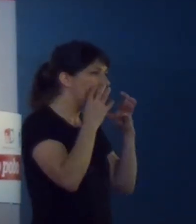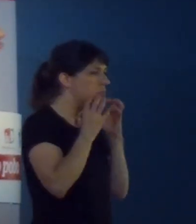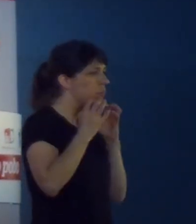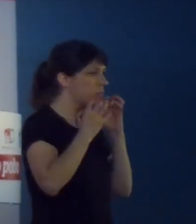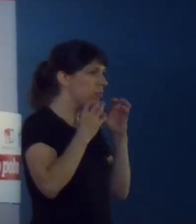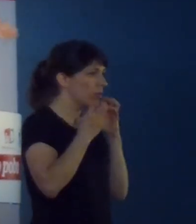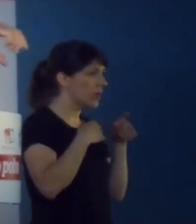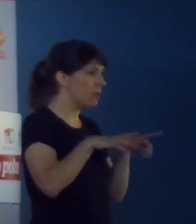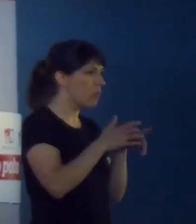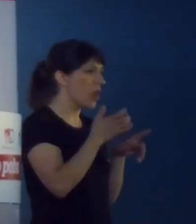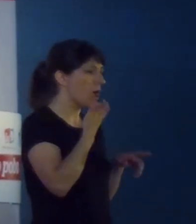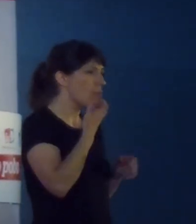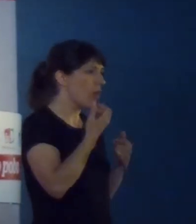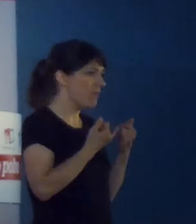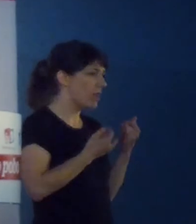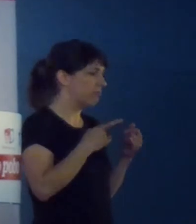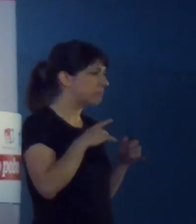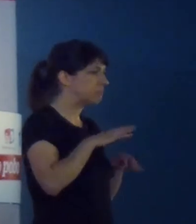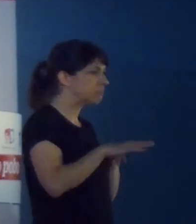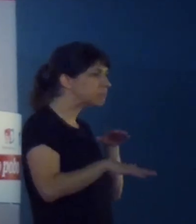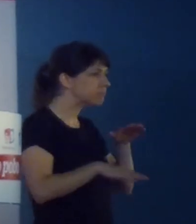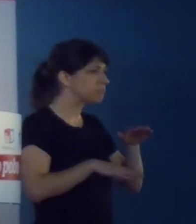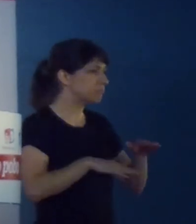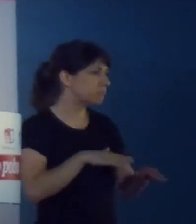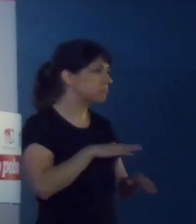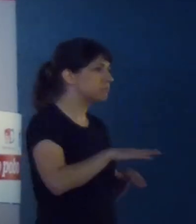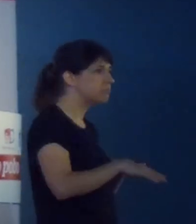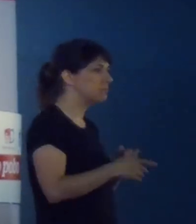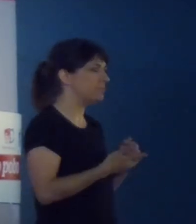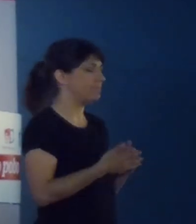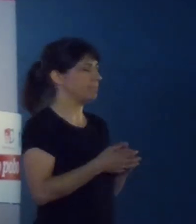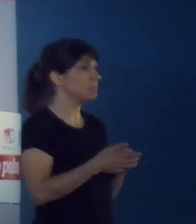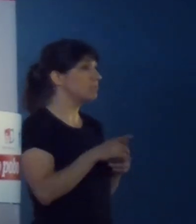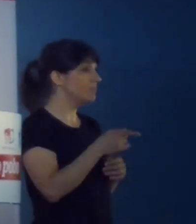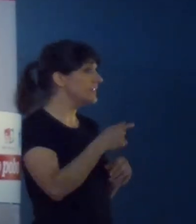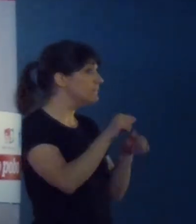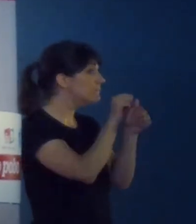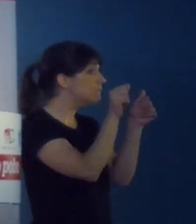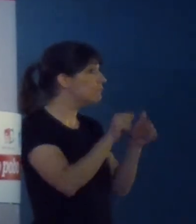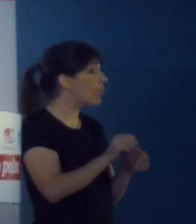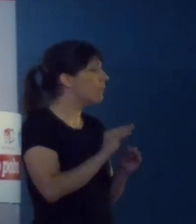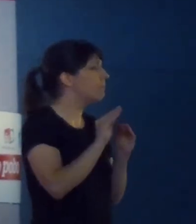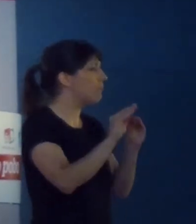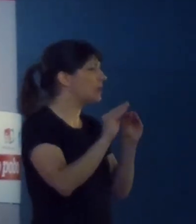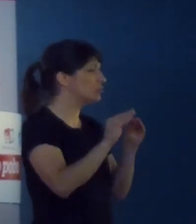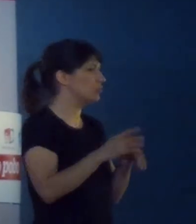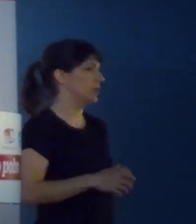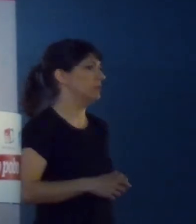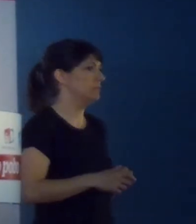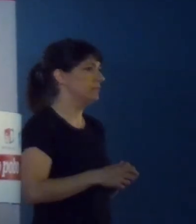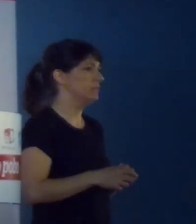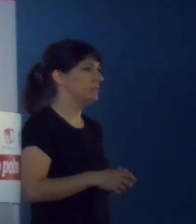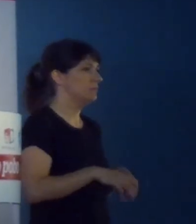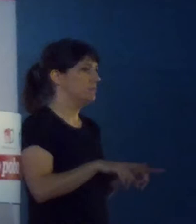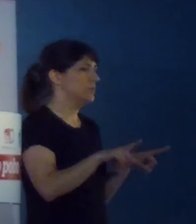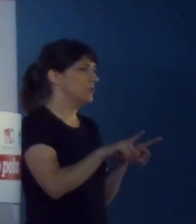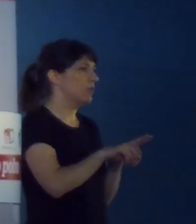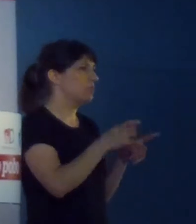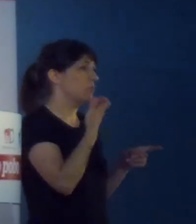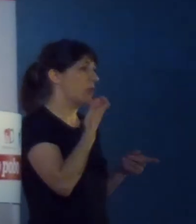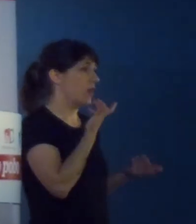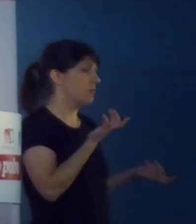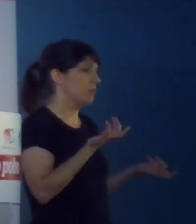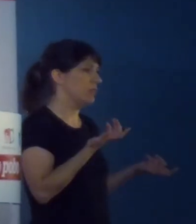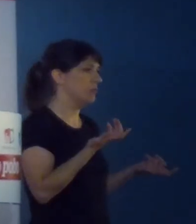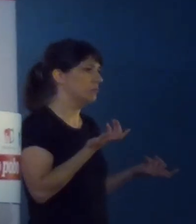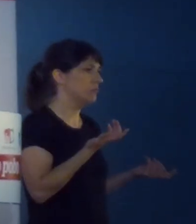o trabado, traba máis a un, traba máis a un. Eso que decían deles, que era a maneira en que podían un can tan pequeno botar abaixo un boi,